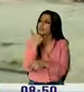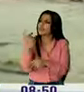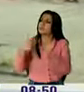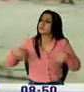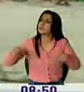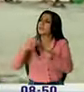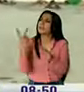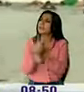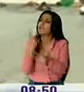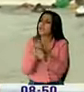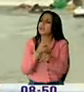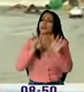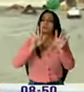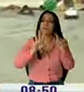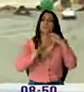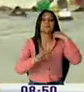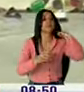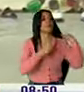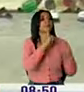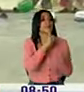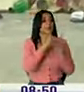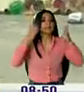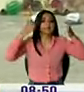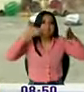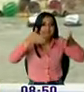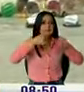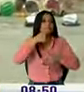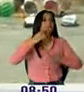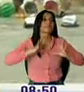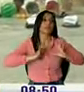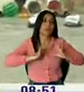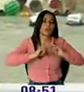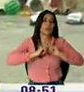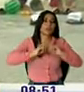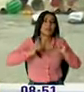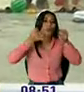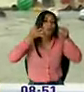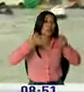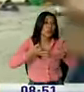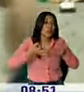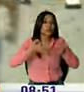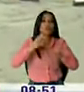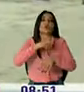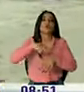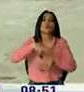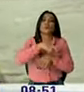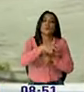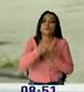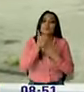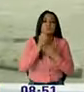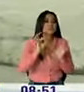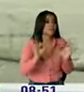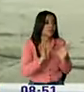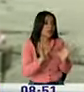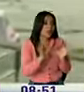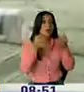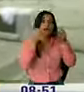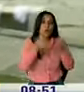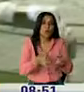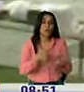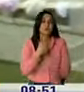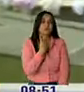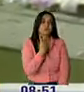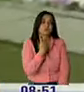nosotros sí hemos dado atención en los feriados, pero desgraciadamente el turista no colabora. Tuvimos un accidente